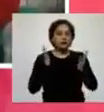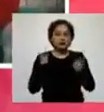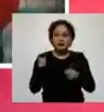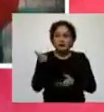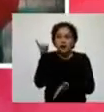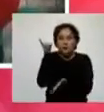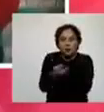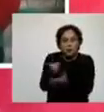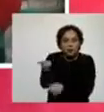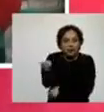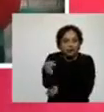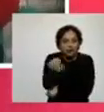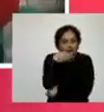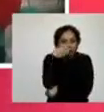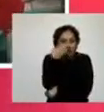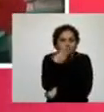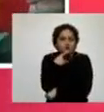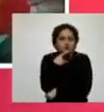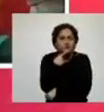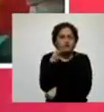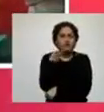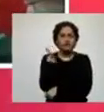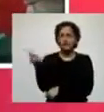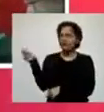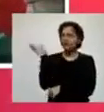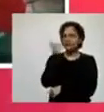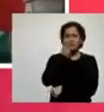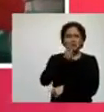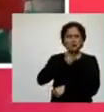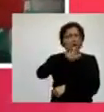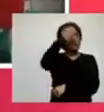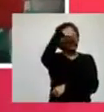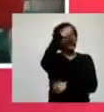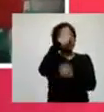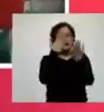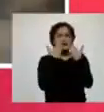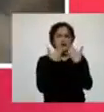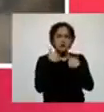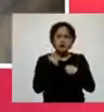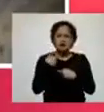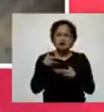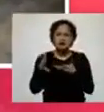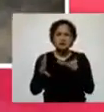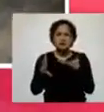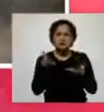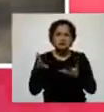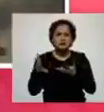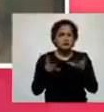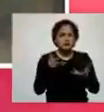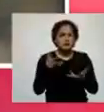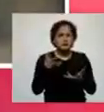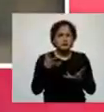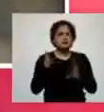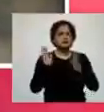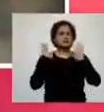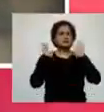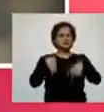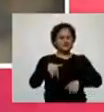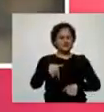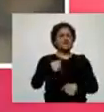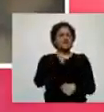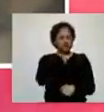flor roja, pero no tengo experiencia para tomar el néctar. Ay, claro,